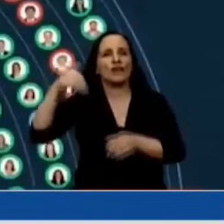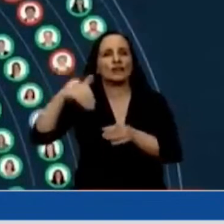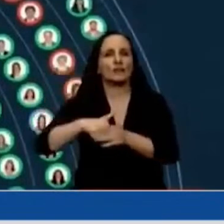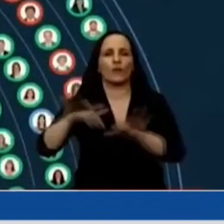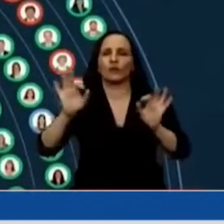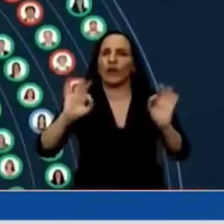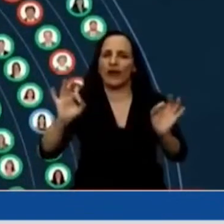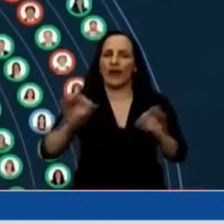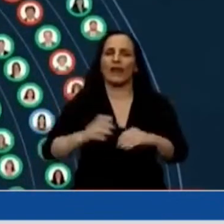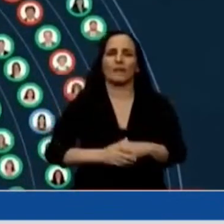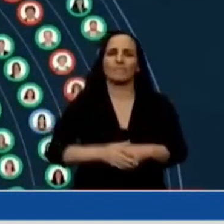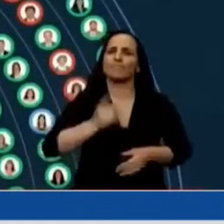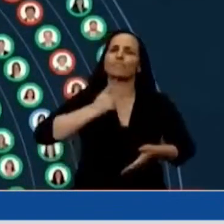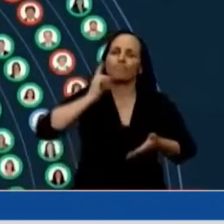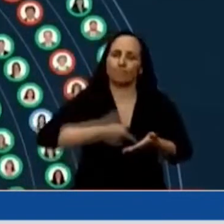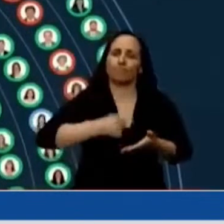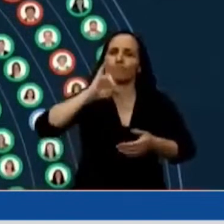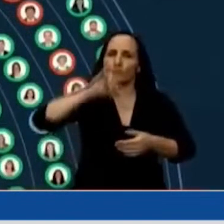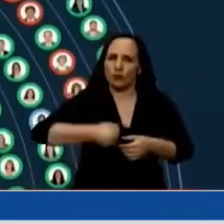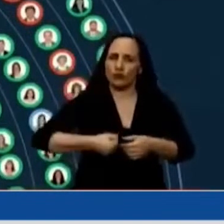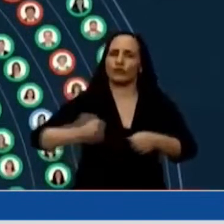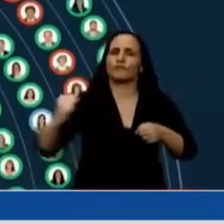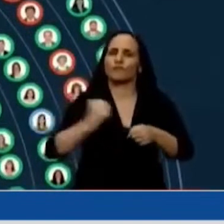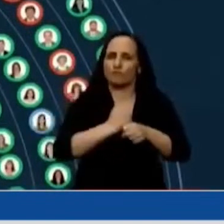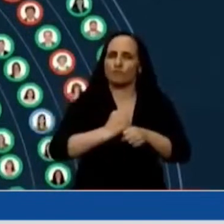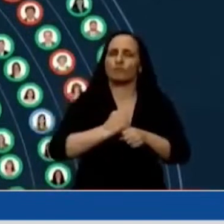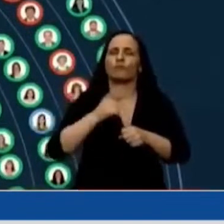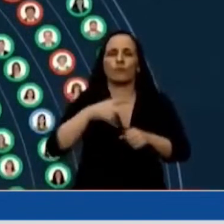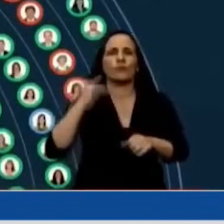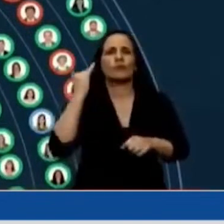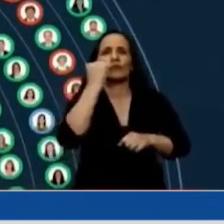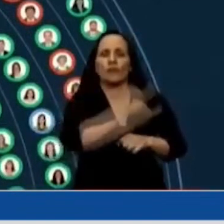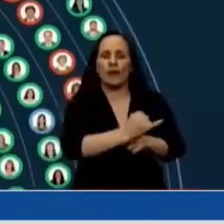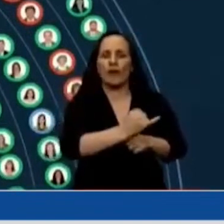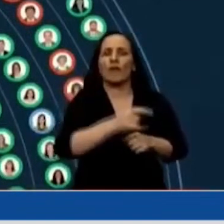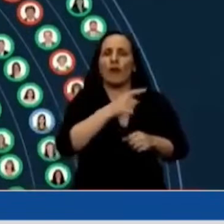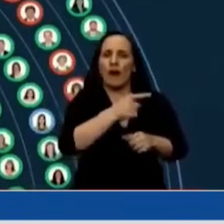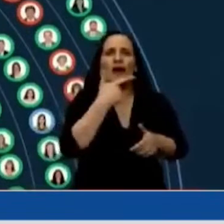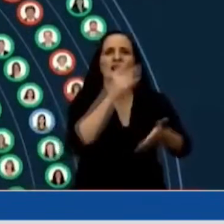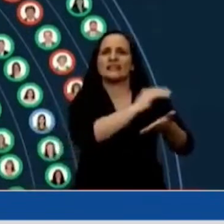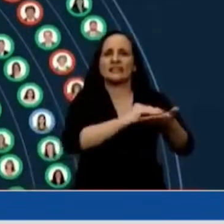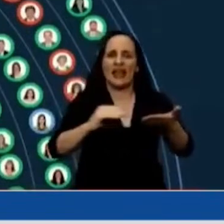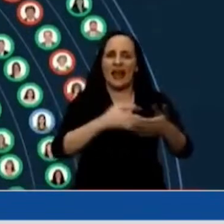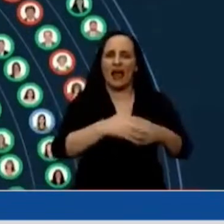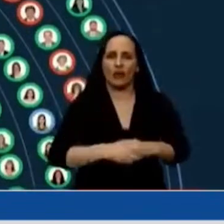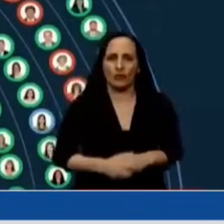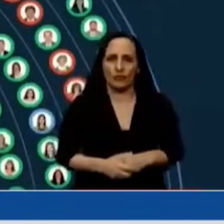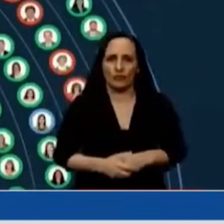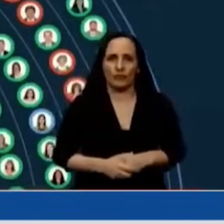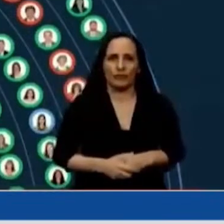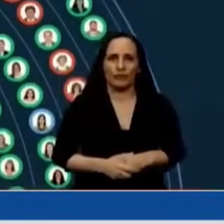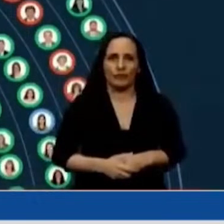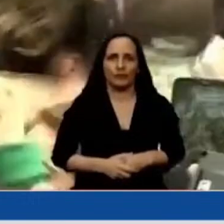abstenciones. Resulta afirmativo, se comunicará al Honorable Senado.